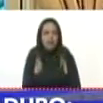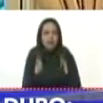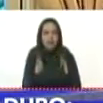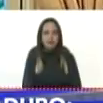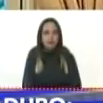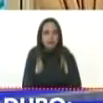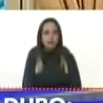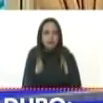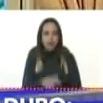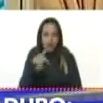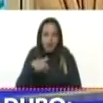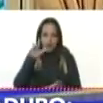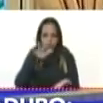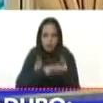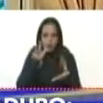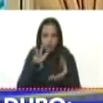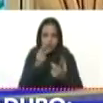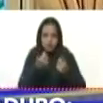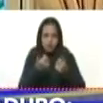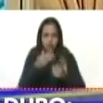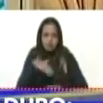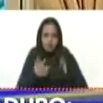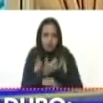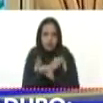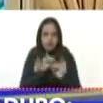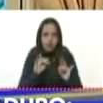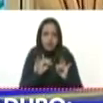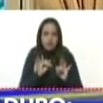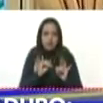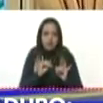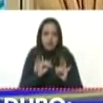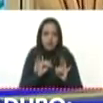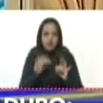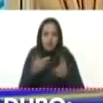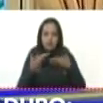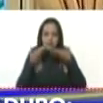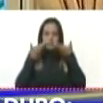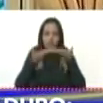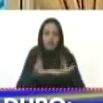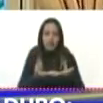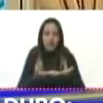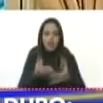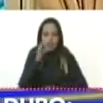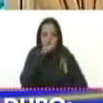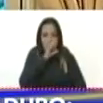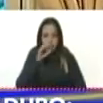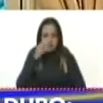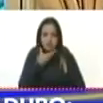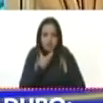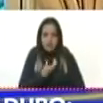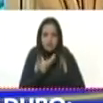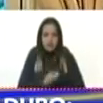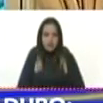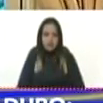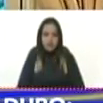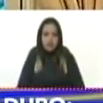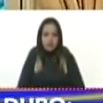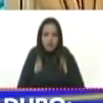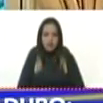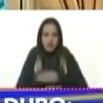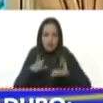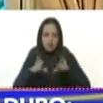Aquí voy a probar unos recursos para terminar de garantizar los perniles. Me están solicitando la aprobación de